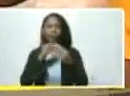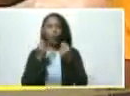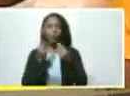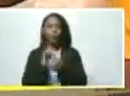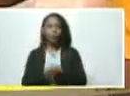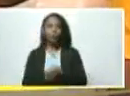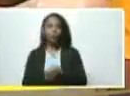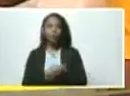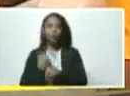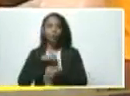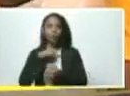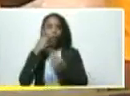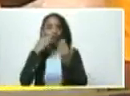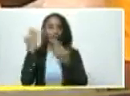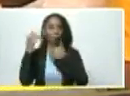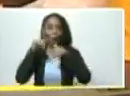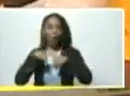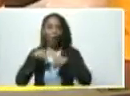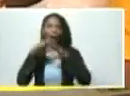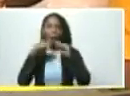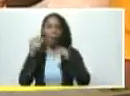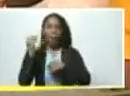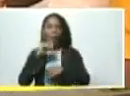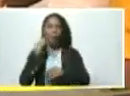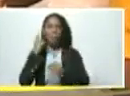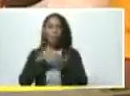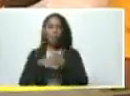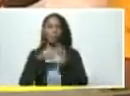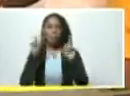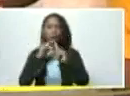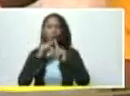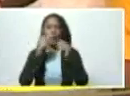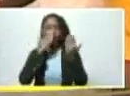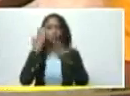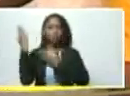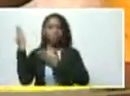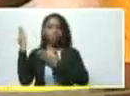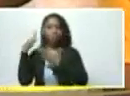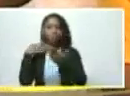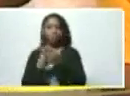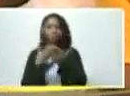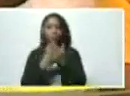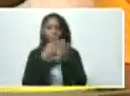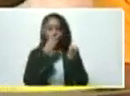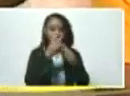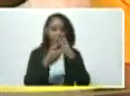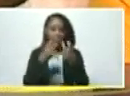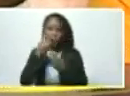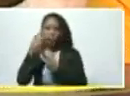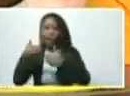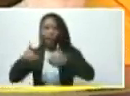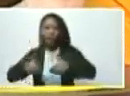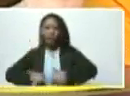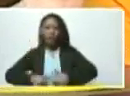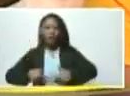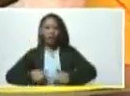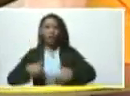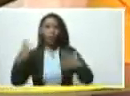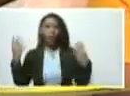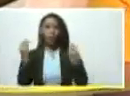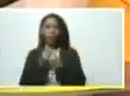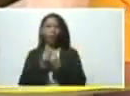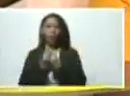Esto que vemos aquí hoy habla más que mil palabras. Todo esto que hemos visto en este recorrido es el esfuerzo